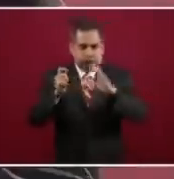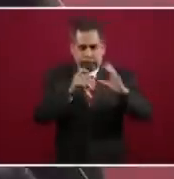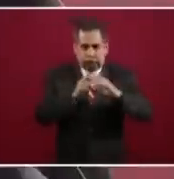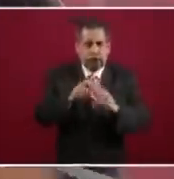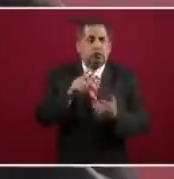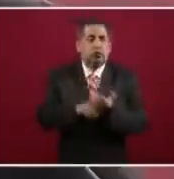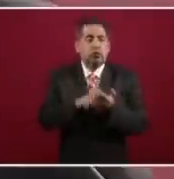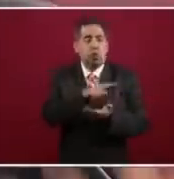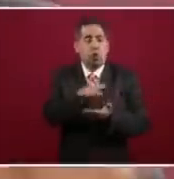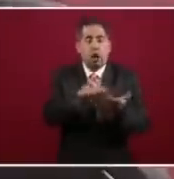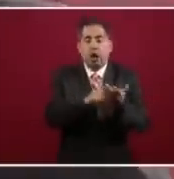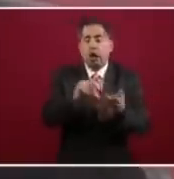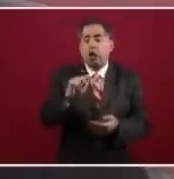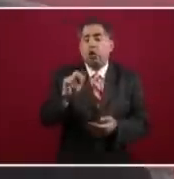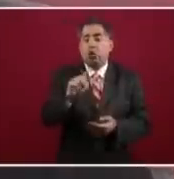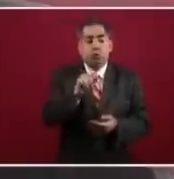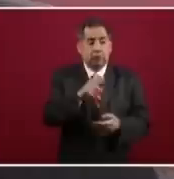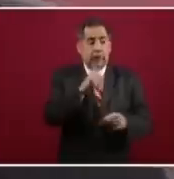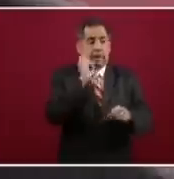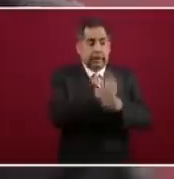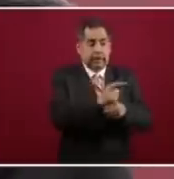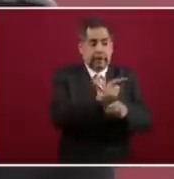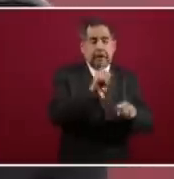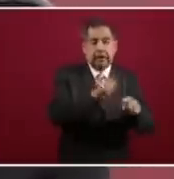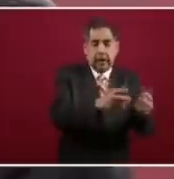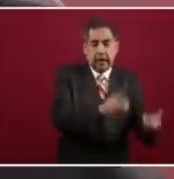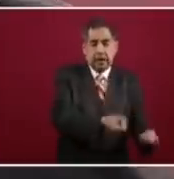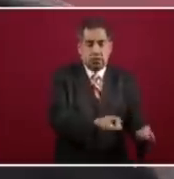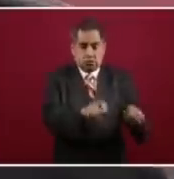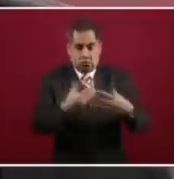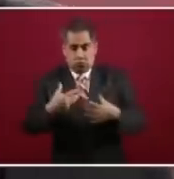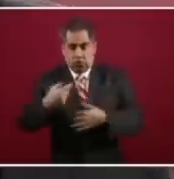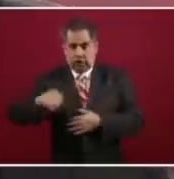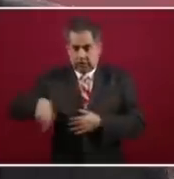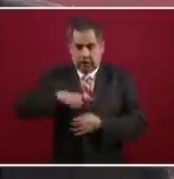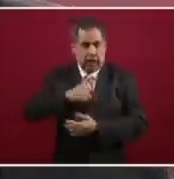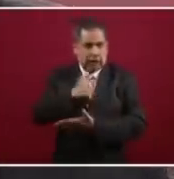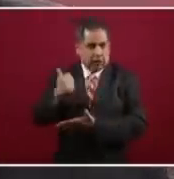los trucks l para la ciudad